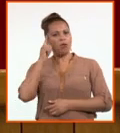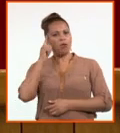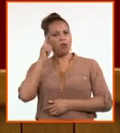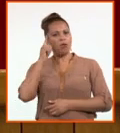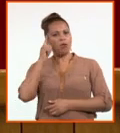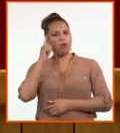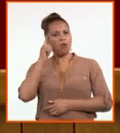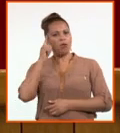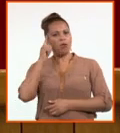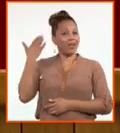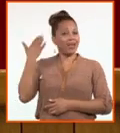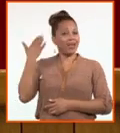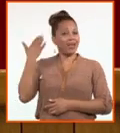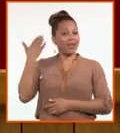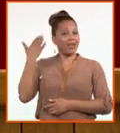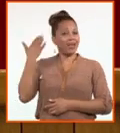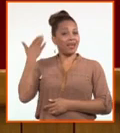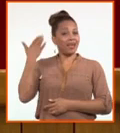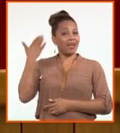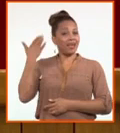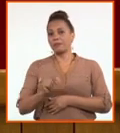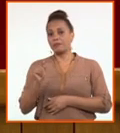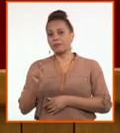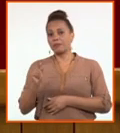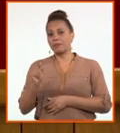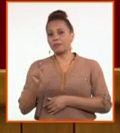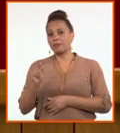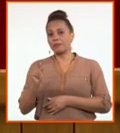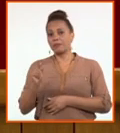políticos, a aquellos fundadores, a aquellos líderes forjados